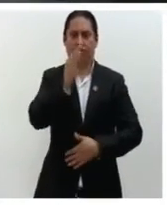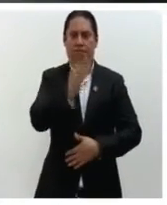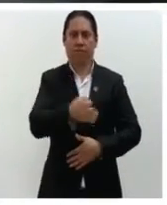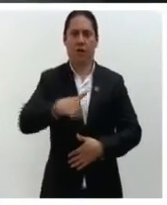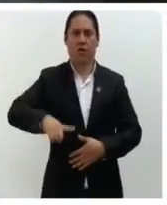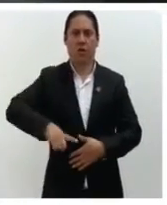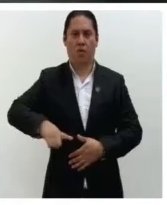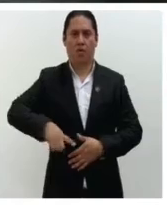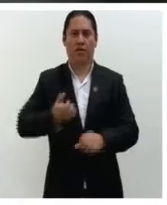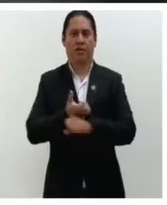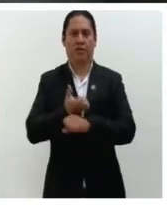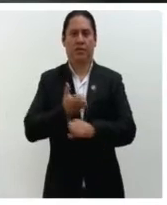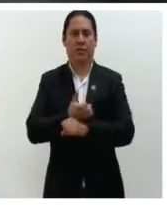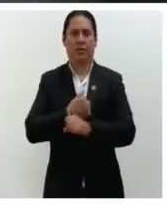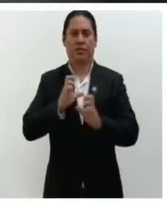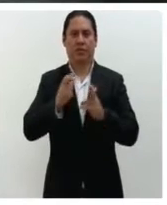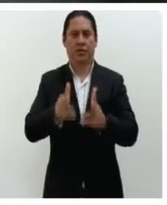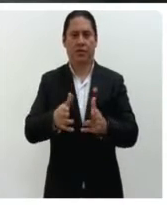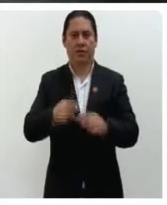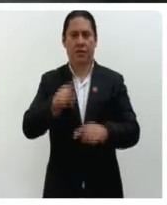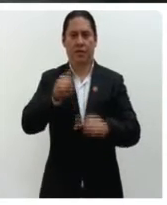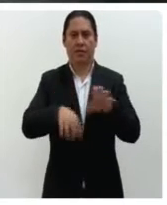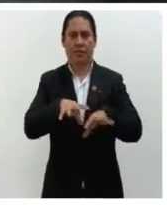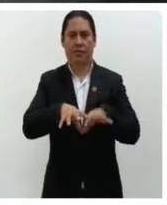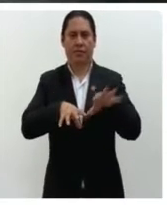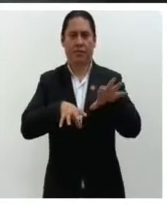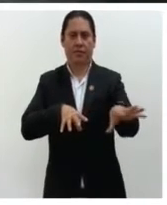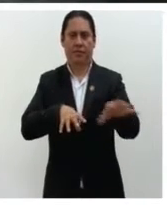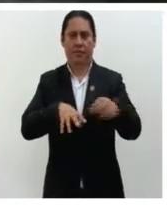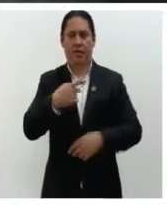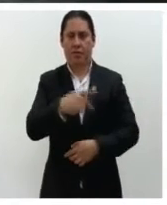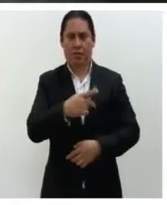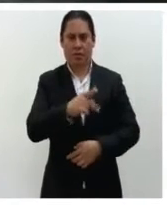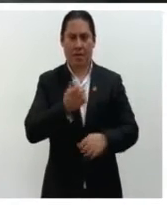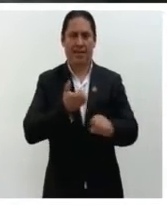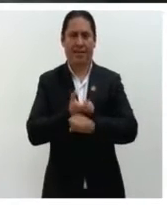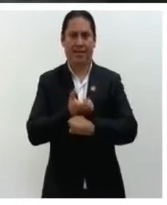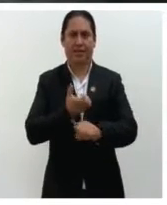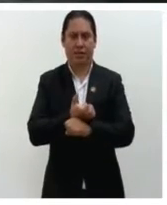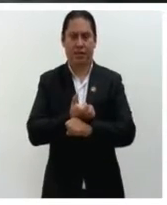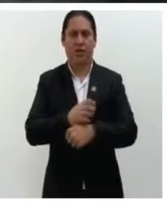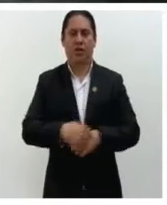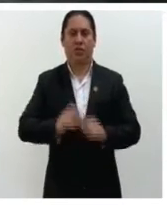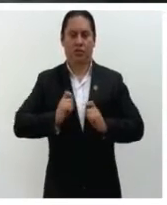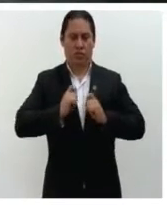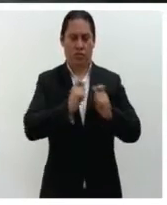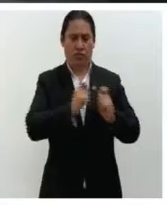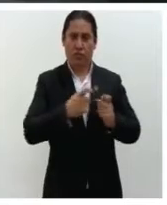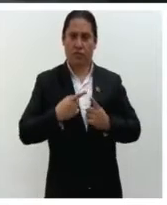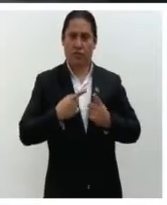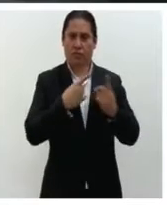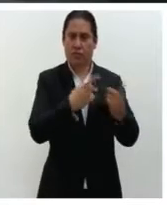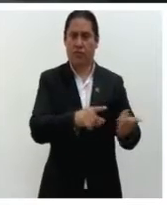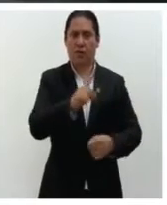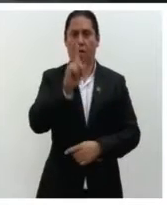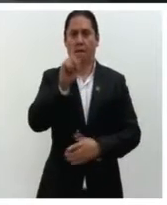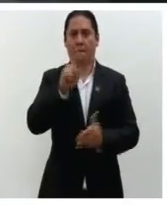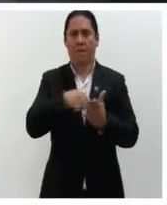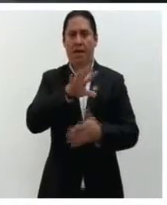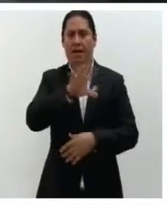al Ejecutivo del Estado de Chiapas la desincorporación del patrimonio estatal vía donación de una superficie de